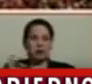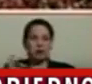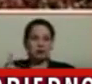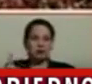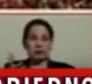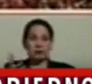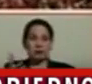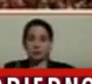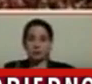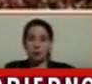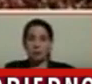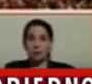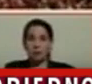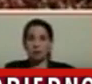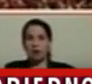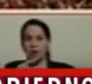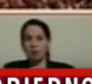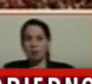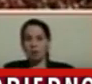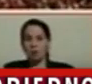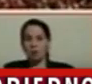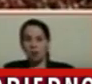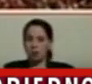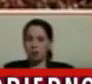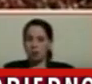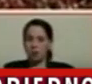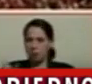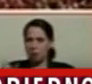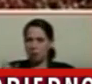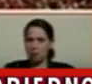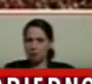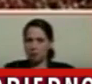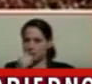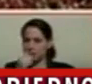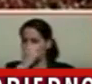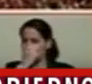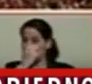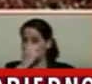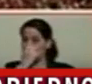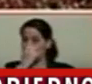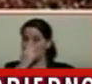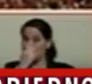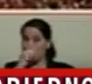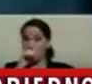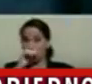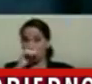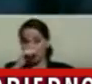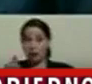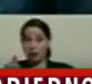Elliot Abrams, el enviado especial para la democratización de Venezuela, se declaró chavista.